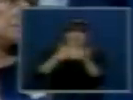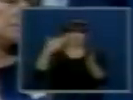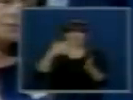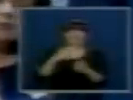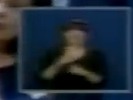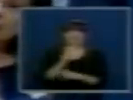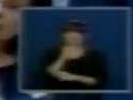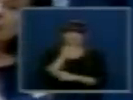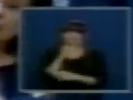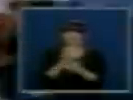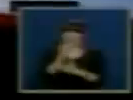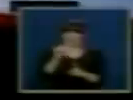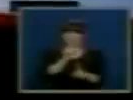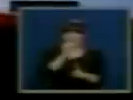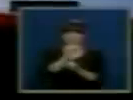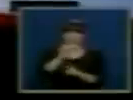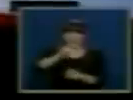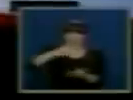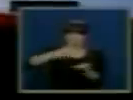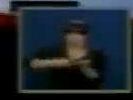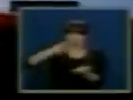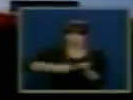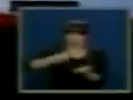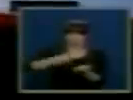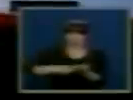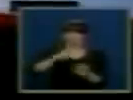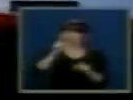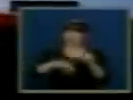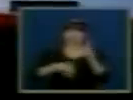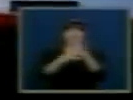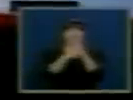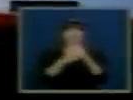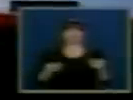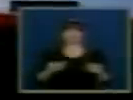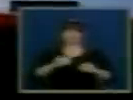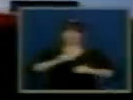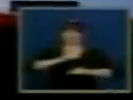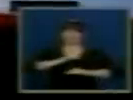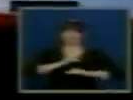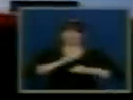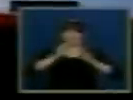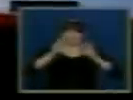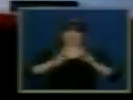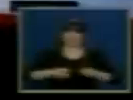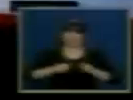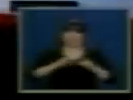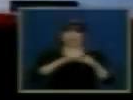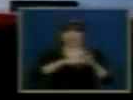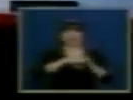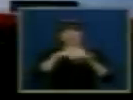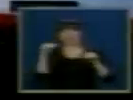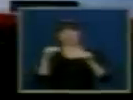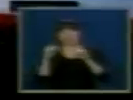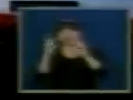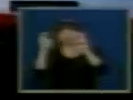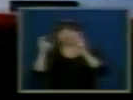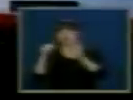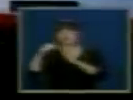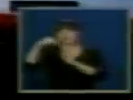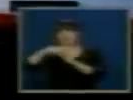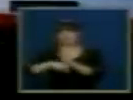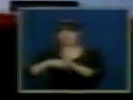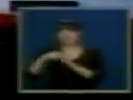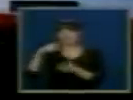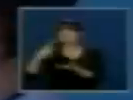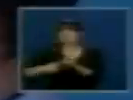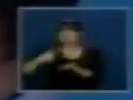él. Esta discusión no se resolverá de manera satisfactoria y definitiva fuera del marco de un profundo debate en torno a la